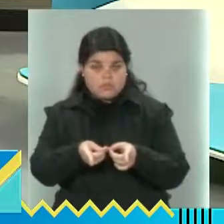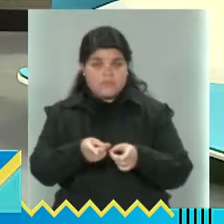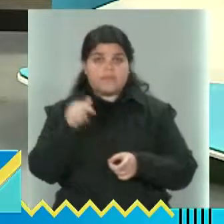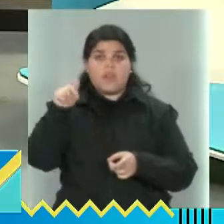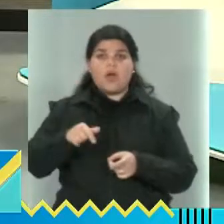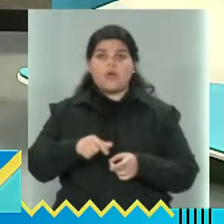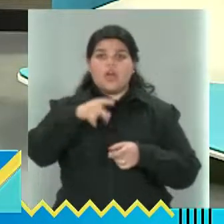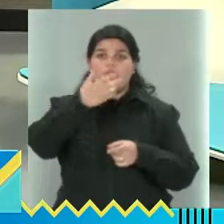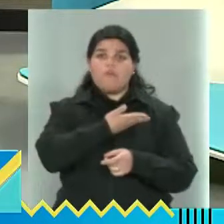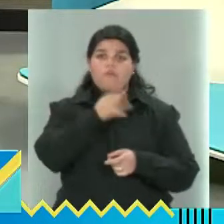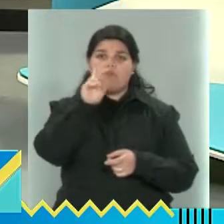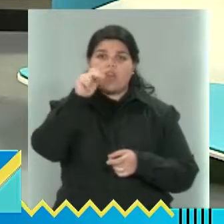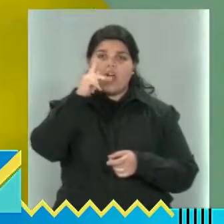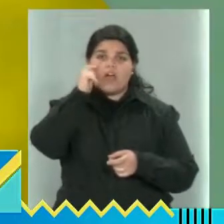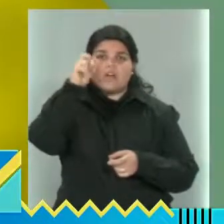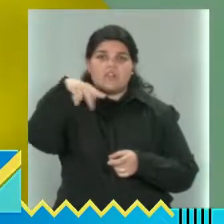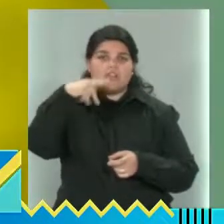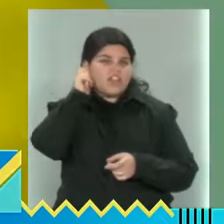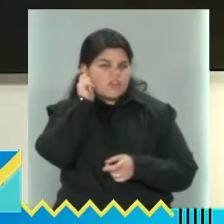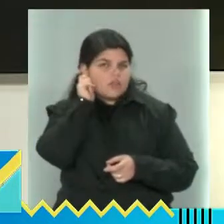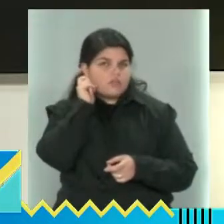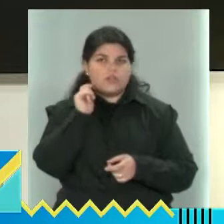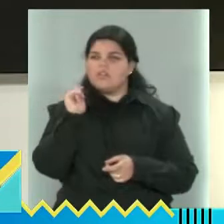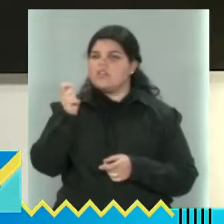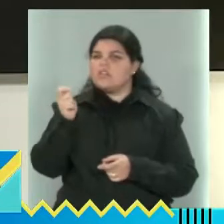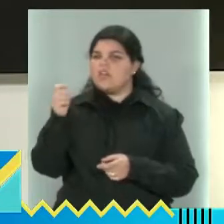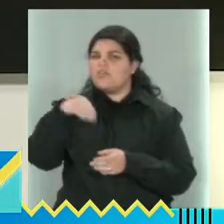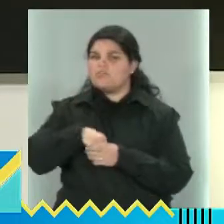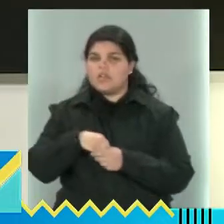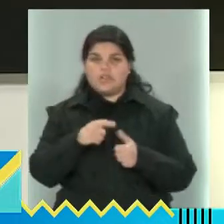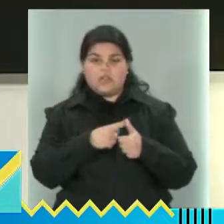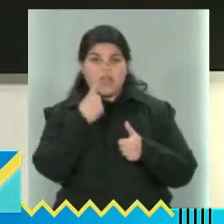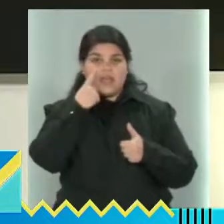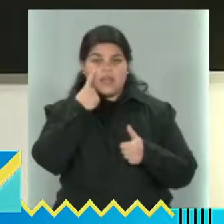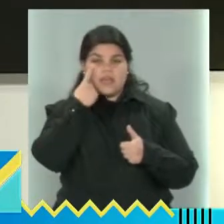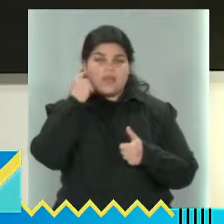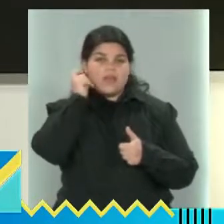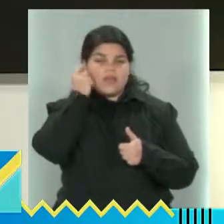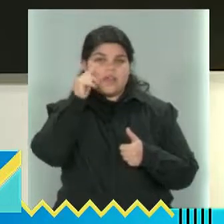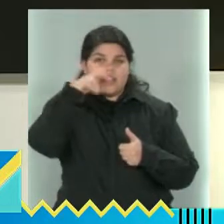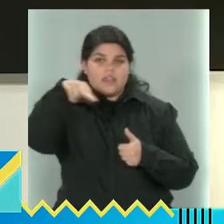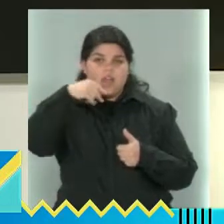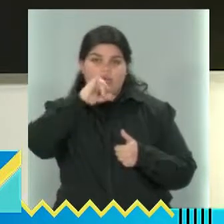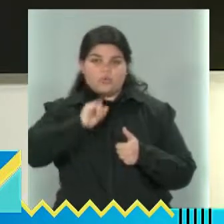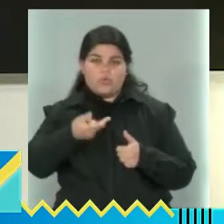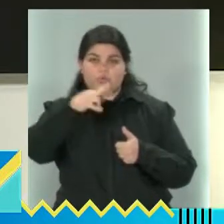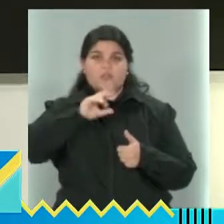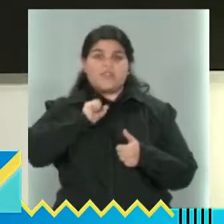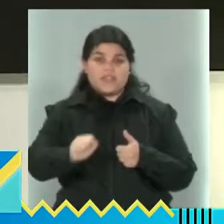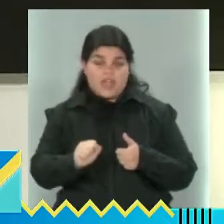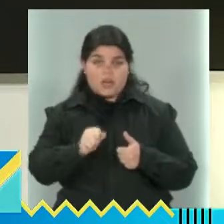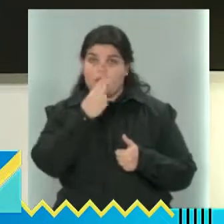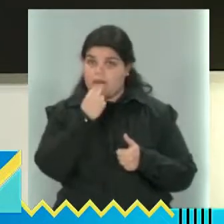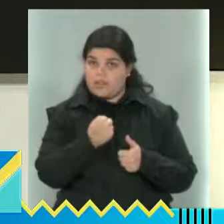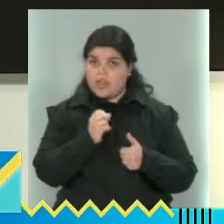de fracking. Bien, ¿quiénes estaban en ese programa? Estuvieron Emilio Guiñazú, subsecretario de Energía y Minería de